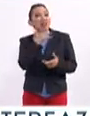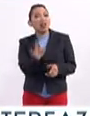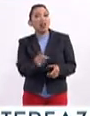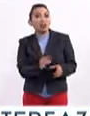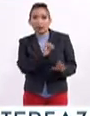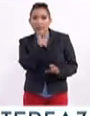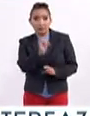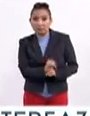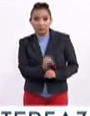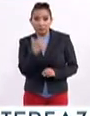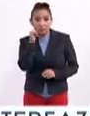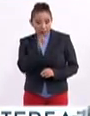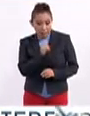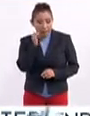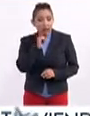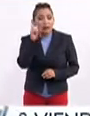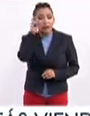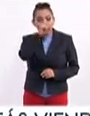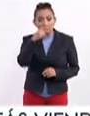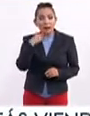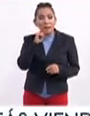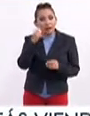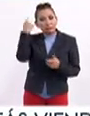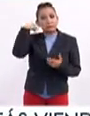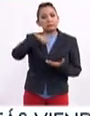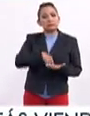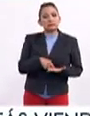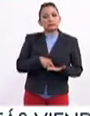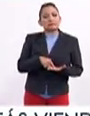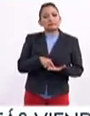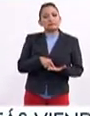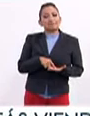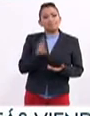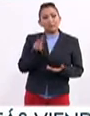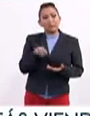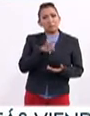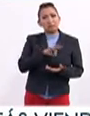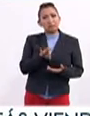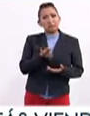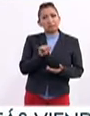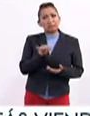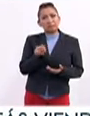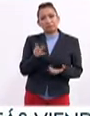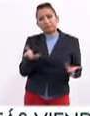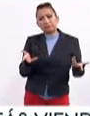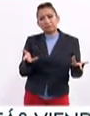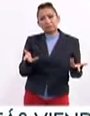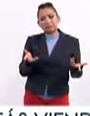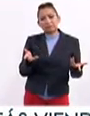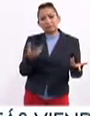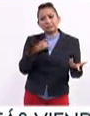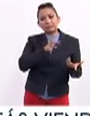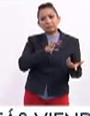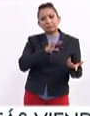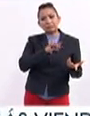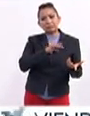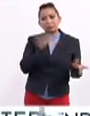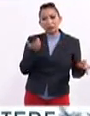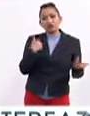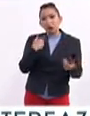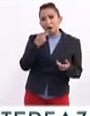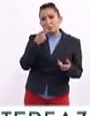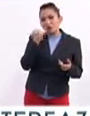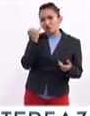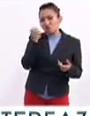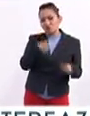ser nada fácil. A nivel personal luego también te entra, dices, ¿realmente lo voy a lograr o no? Claro. Te entra el miedo porque, pues, aunque yo hablo